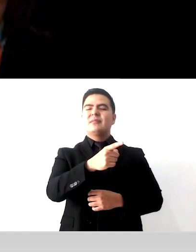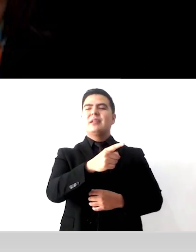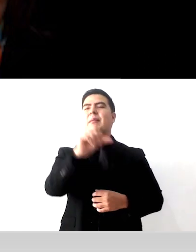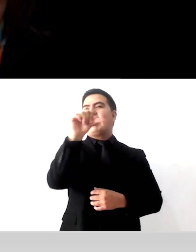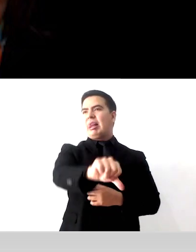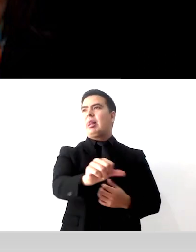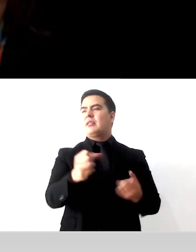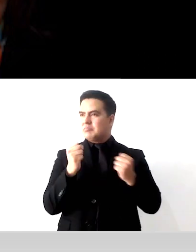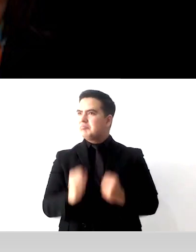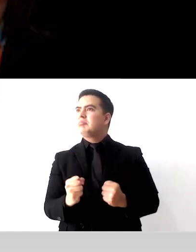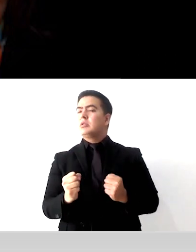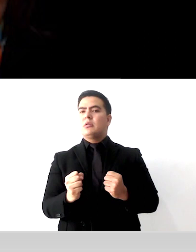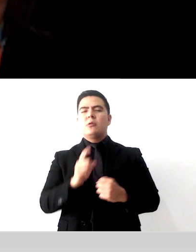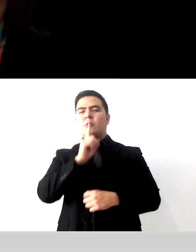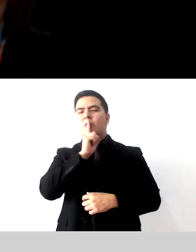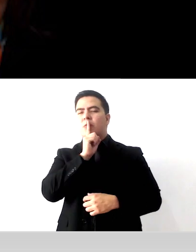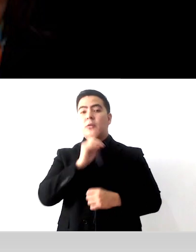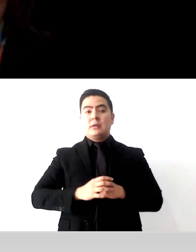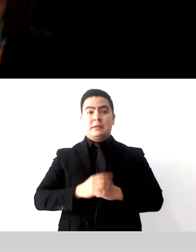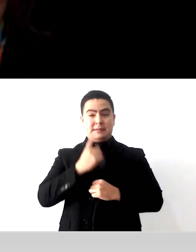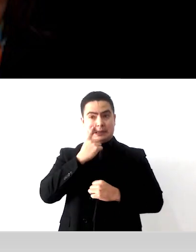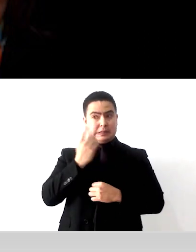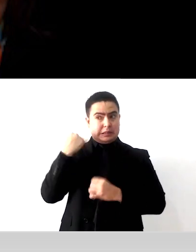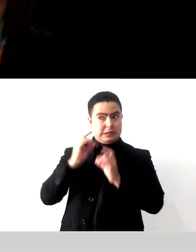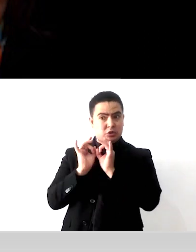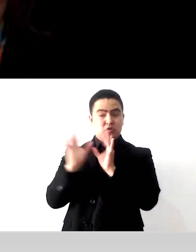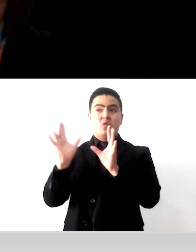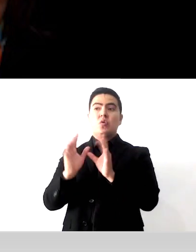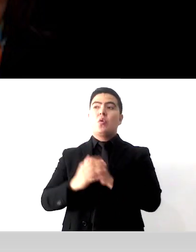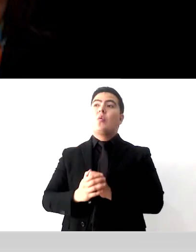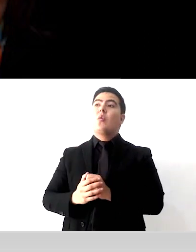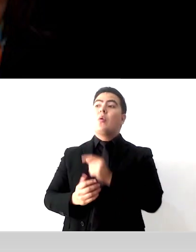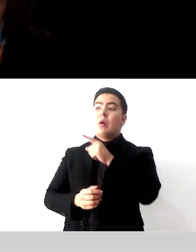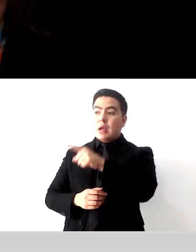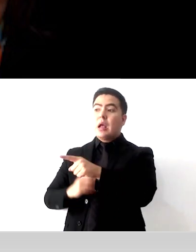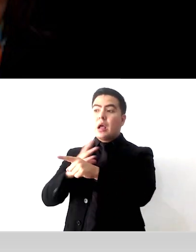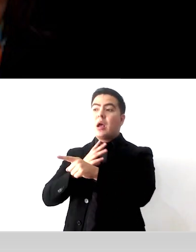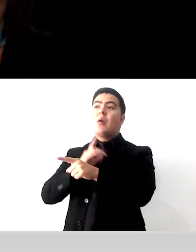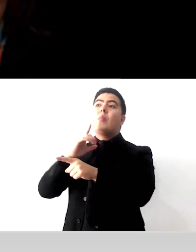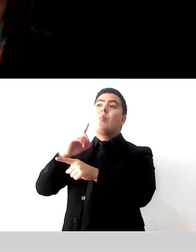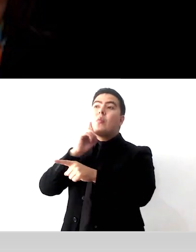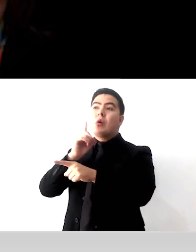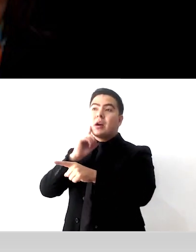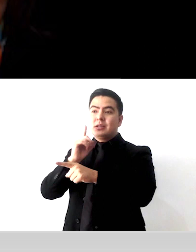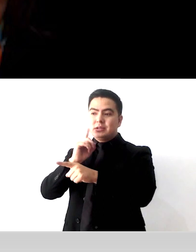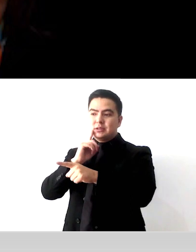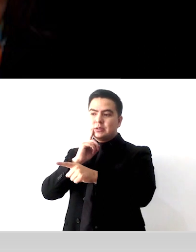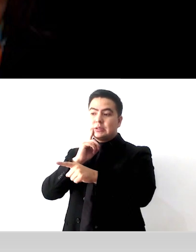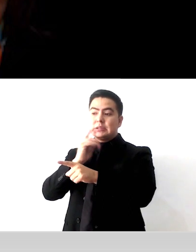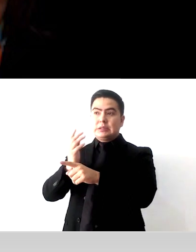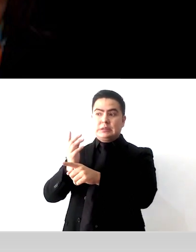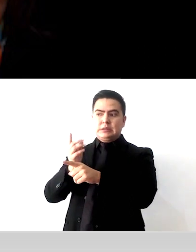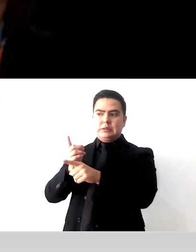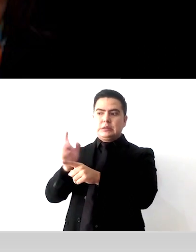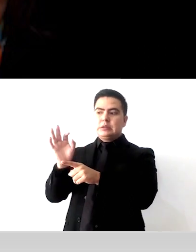me da vergüenza es que registraron como mujeres trans a hombres que no eran